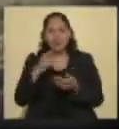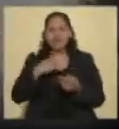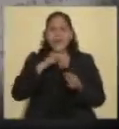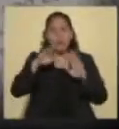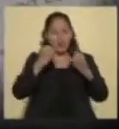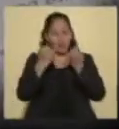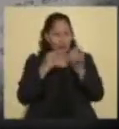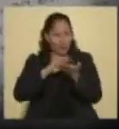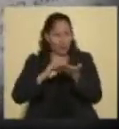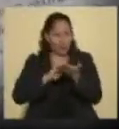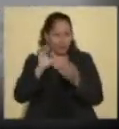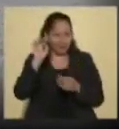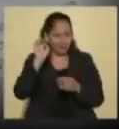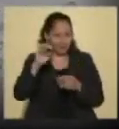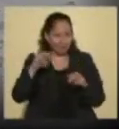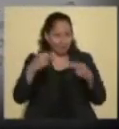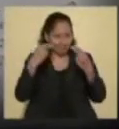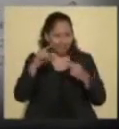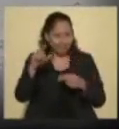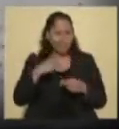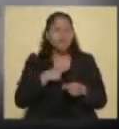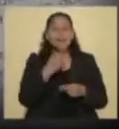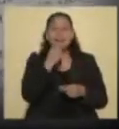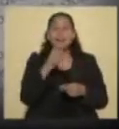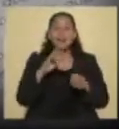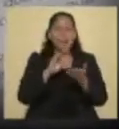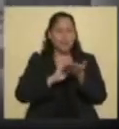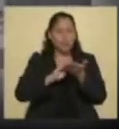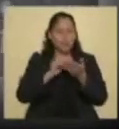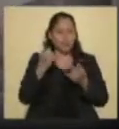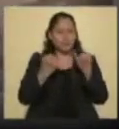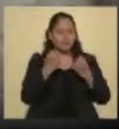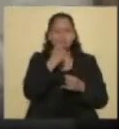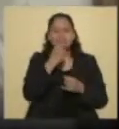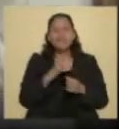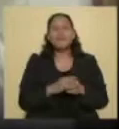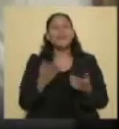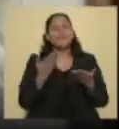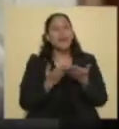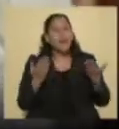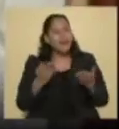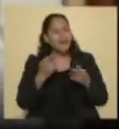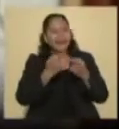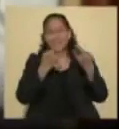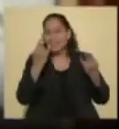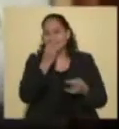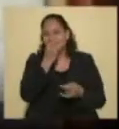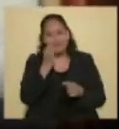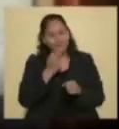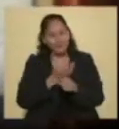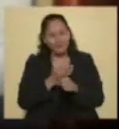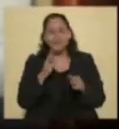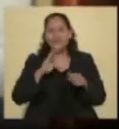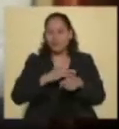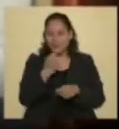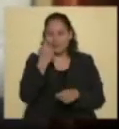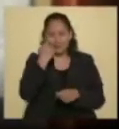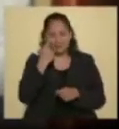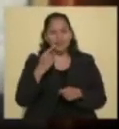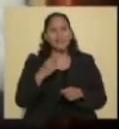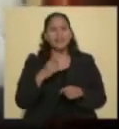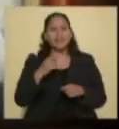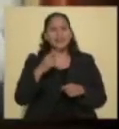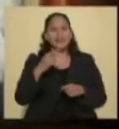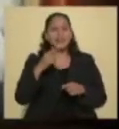y hice ahí una pequeña broma, pero que ahora se ha convertido en anécdota. Porque le digo, ya cuando